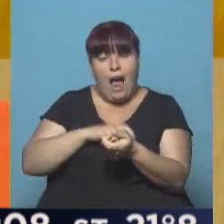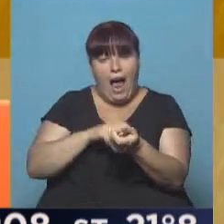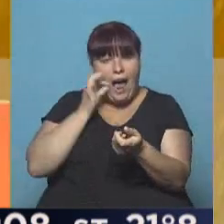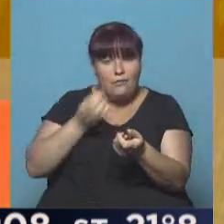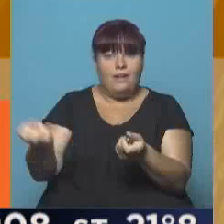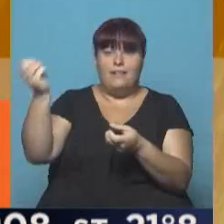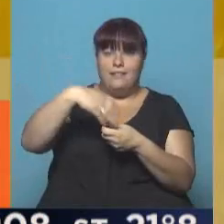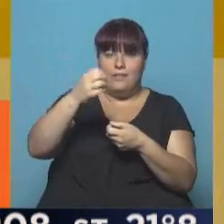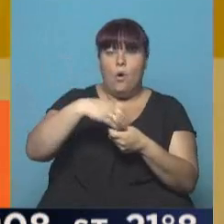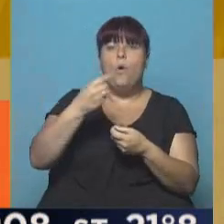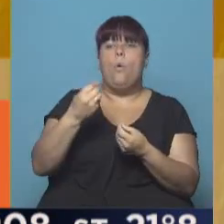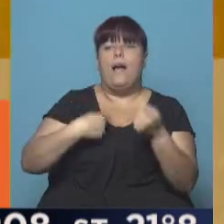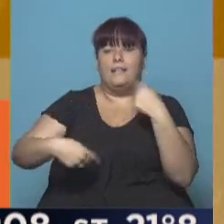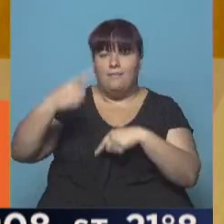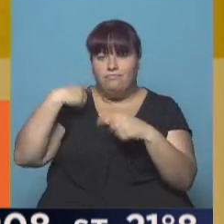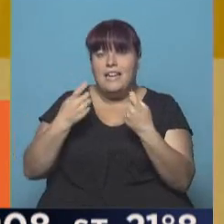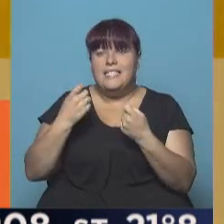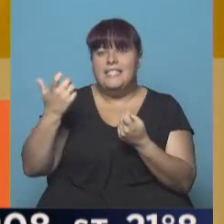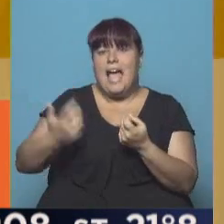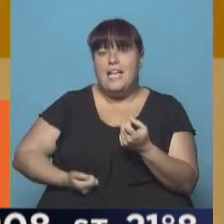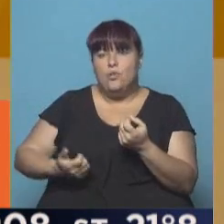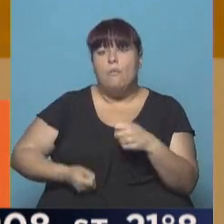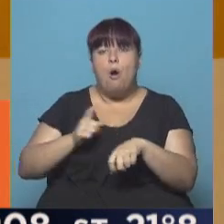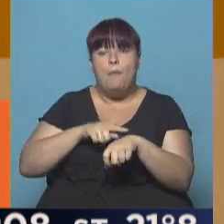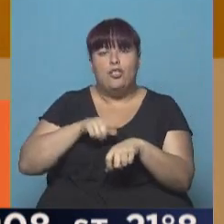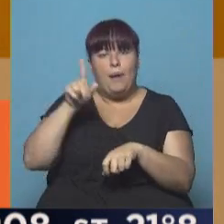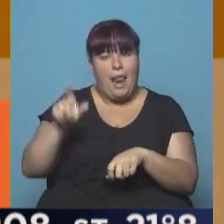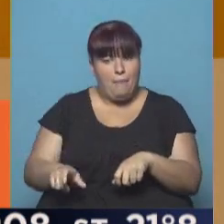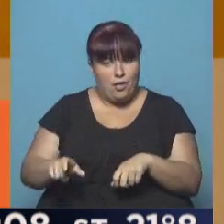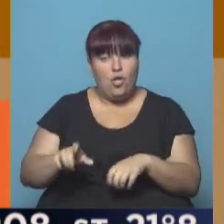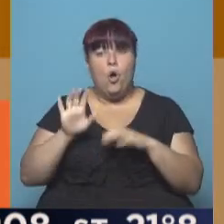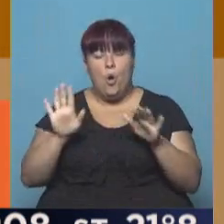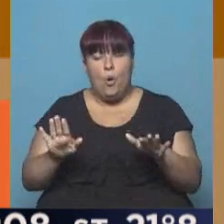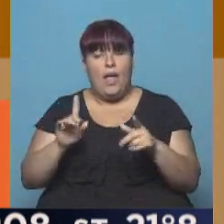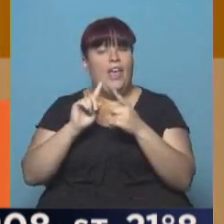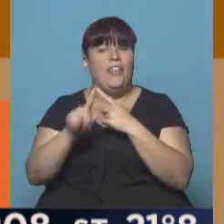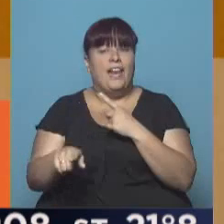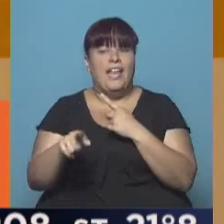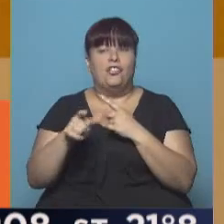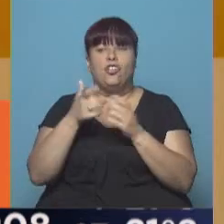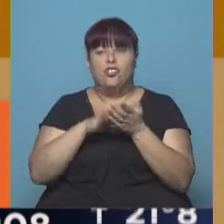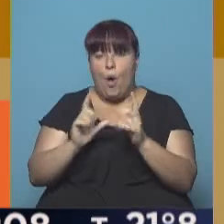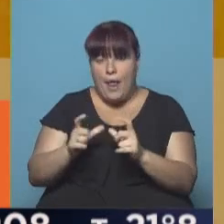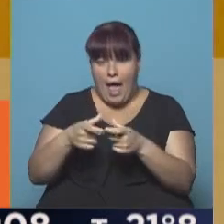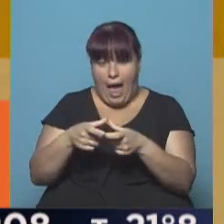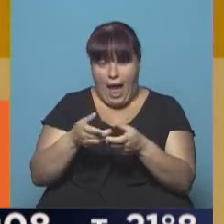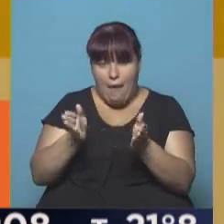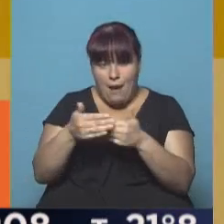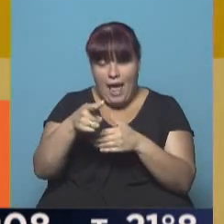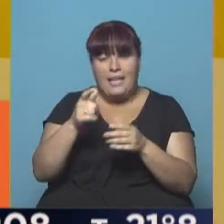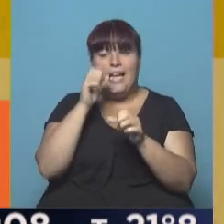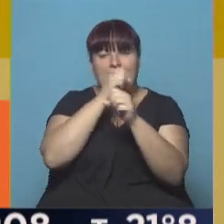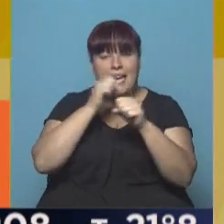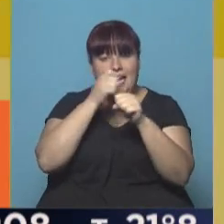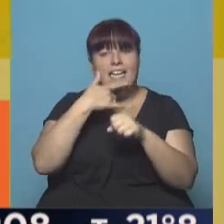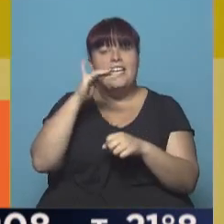mandar la cantidad de insulina necesaria en ese momento para ese paciente bueno hablando directamente del dispositivo el doctor ingeniero Ricardo